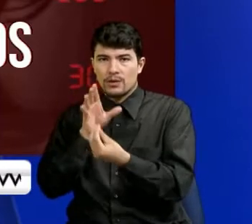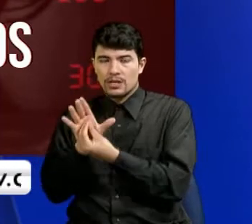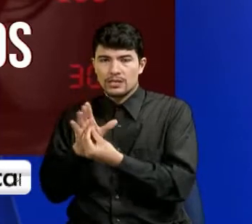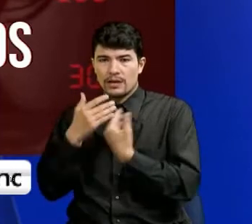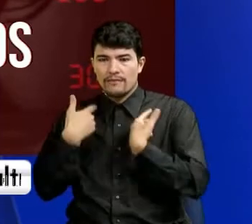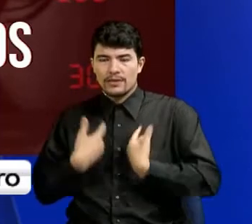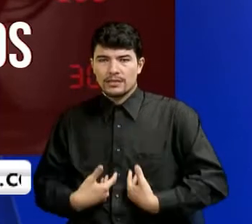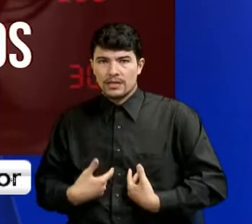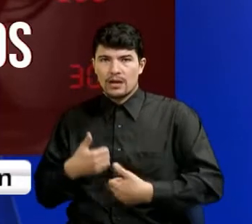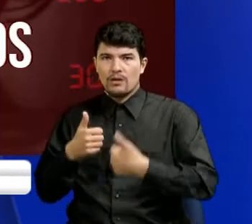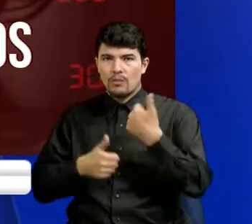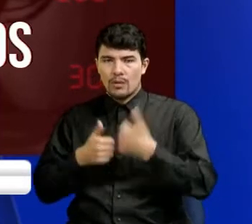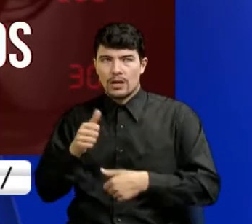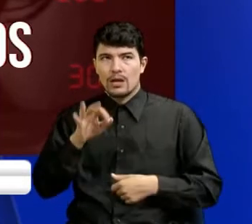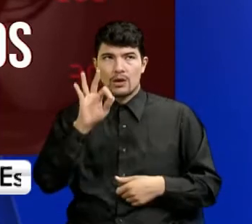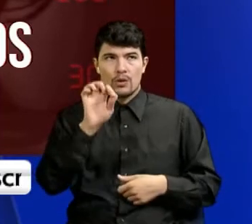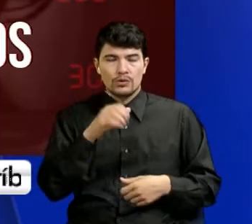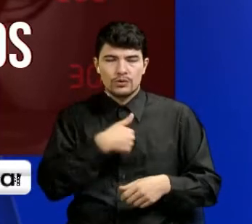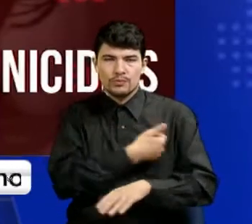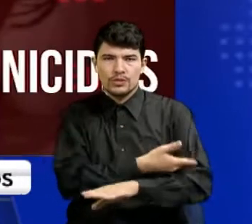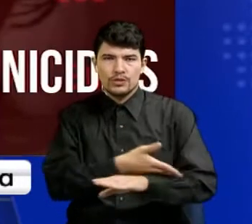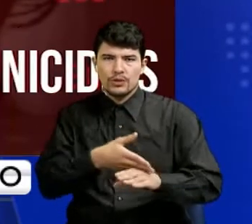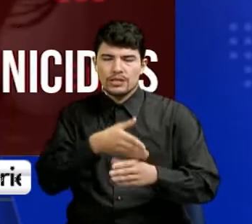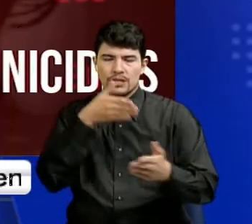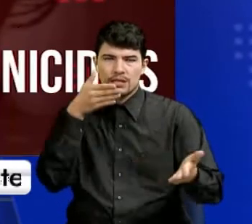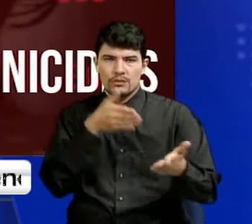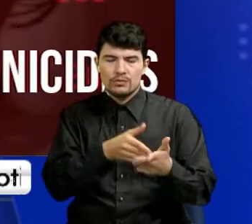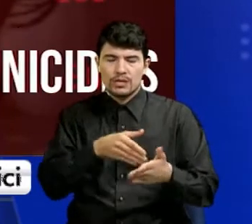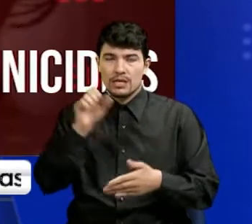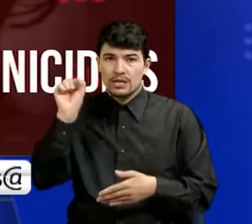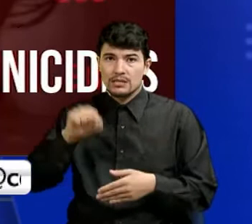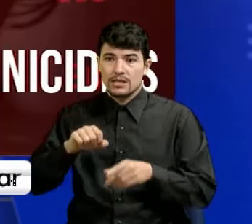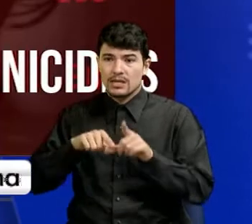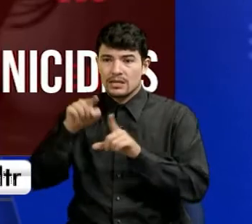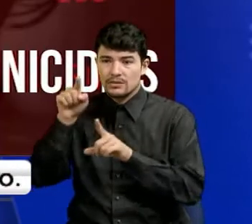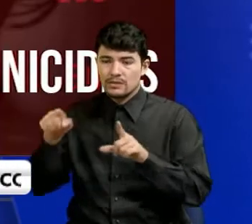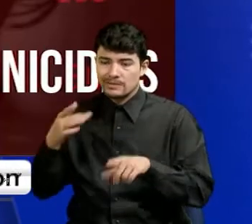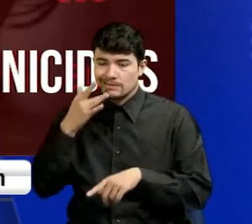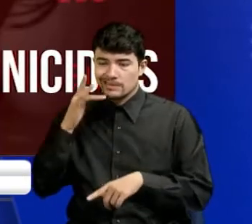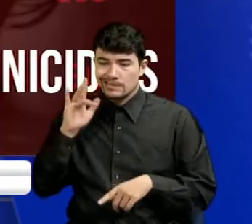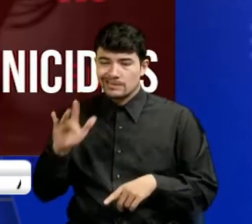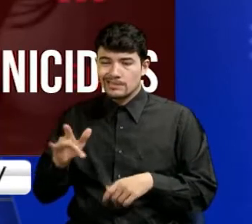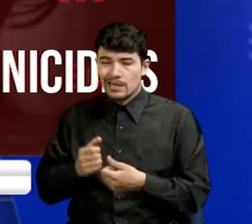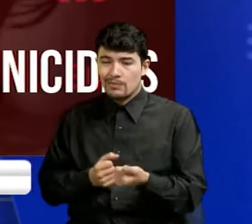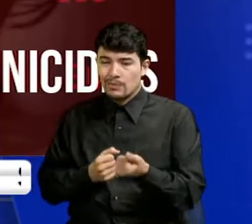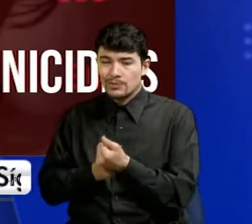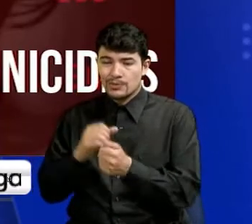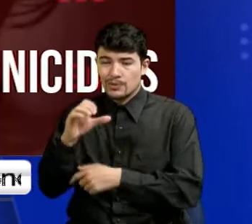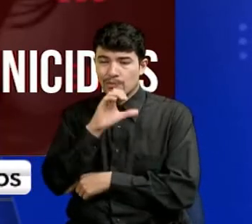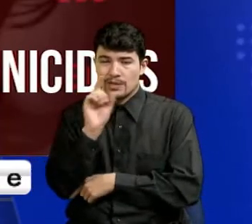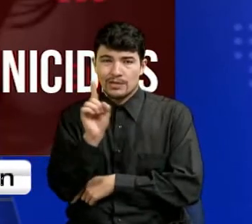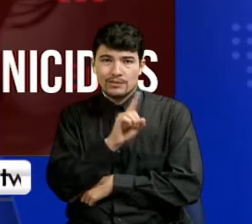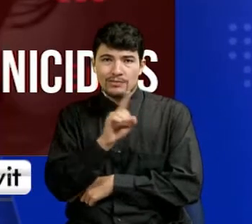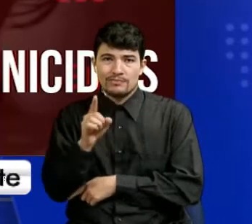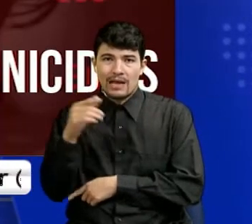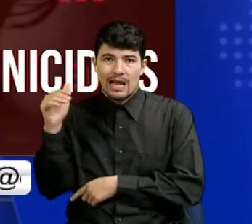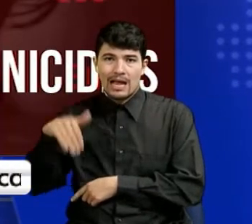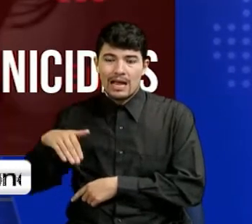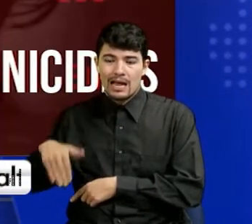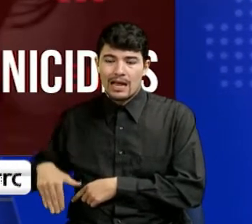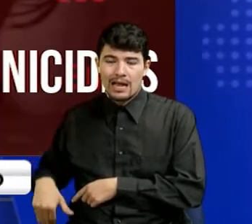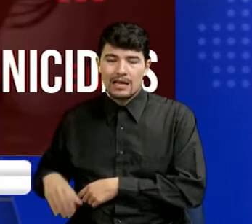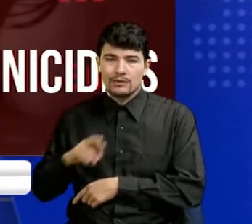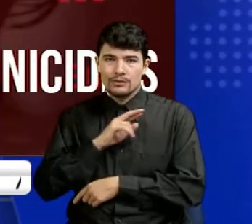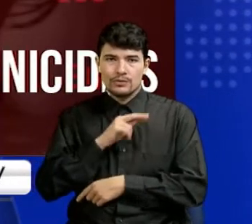se encuentran esos 8 millones de denuncias marian en las cifras infortunadamente no favorecen a colombia tenemos unos datos particularmente